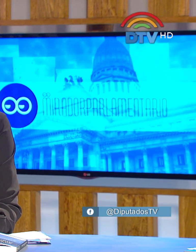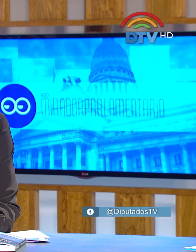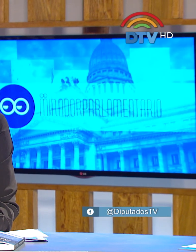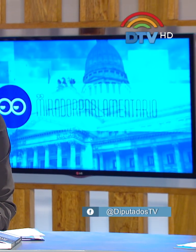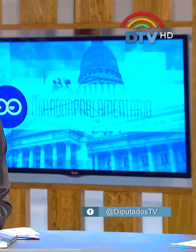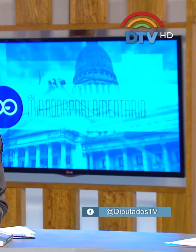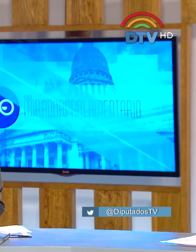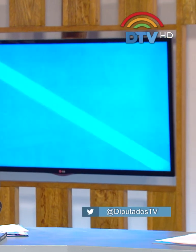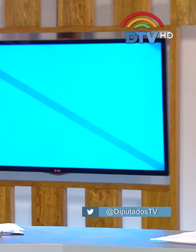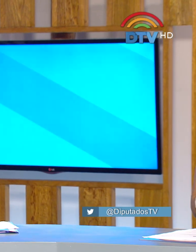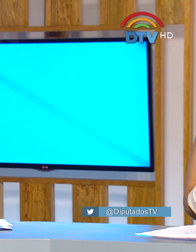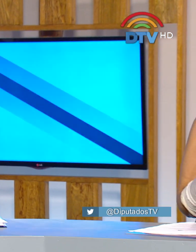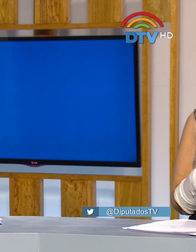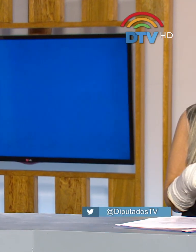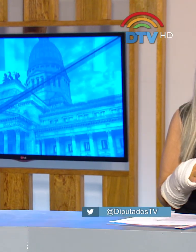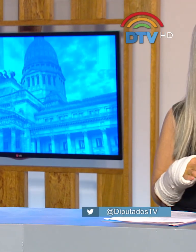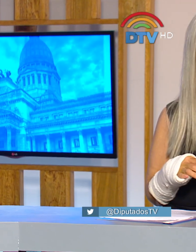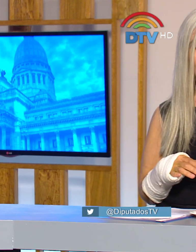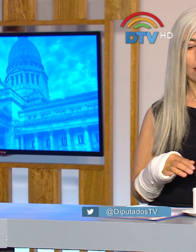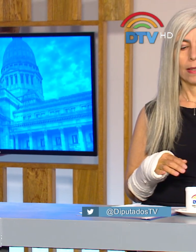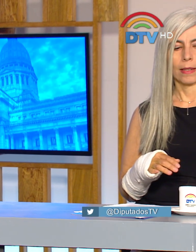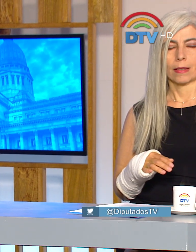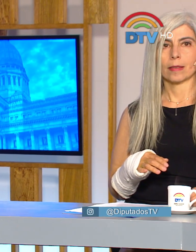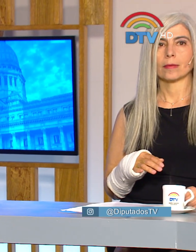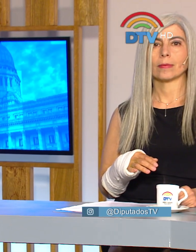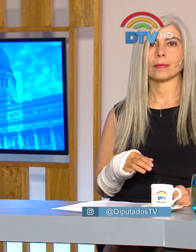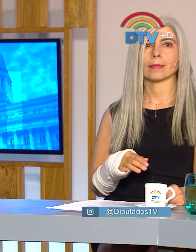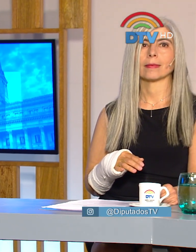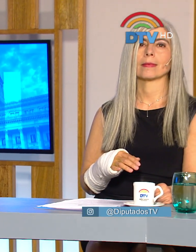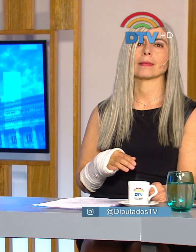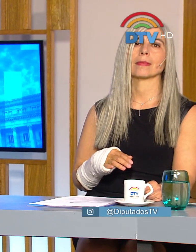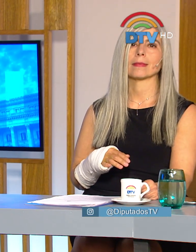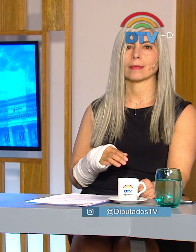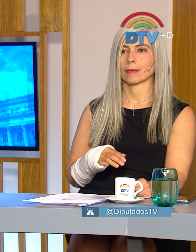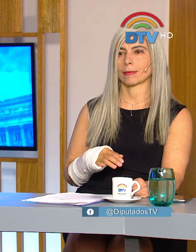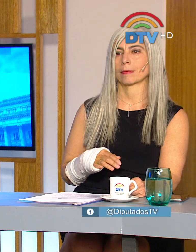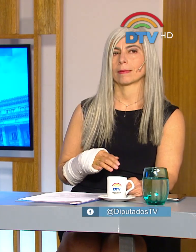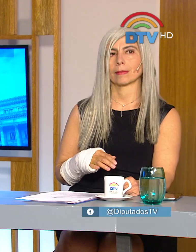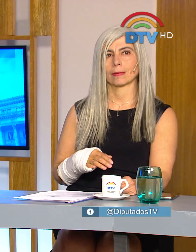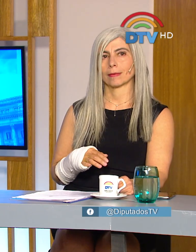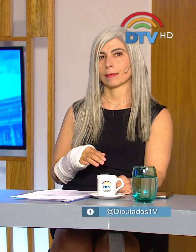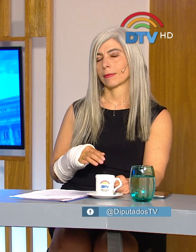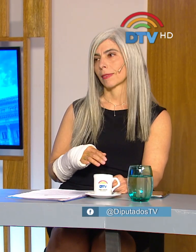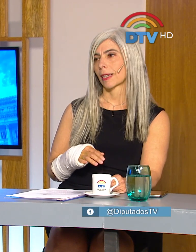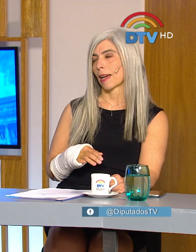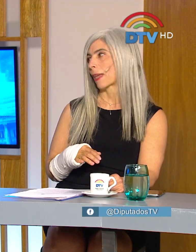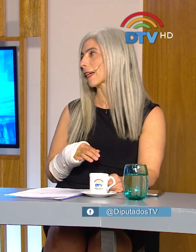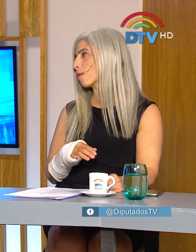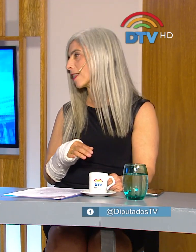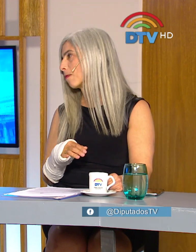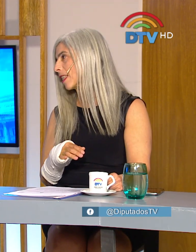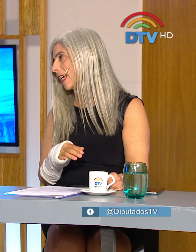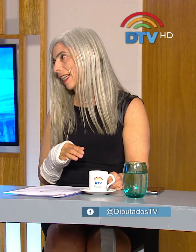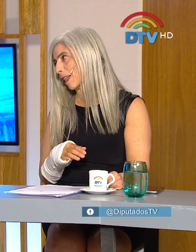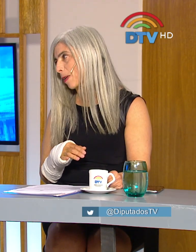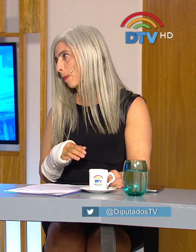solamente cubriendo los temas de la política nacional, sino también todo aquello que tenga que ver con lo judicial. Es Silvina Brandimarti, te damos la bienvenida. Amanda, ¿cómo estás?